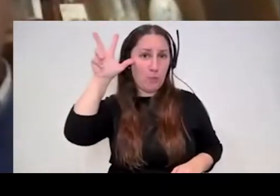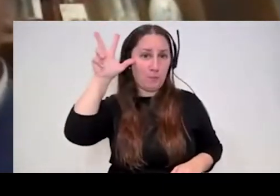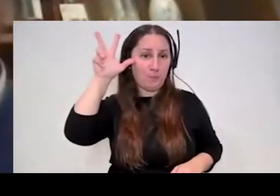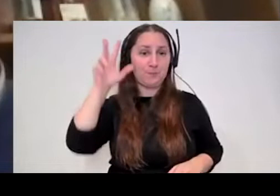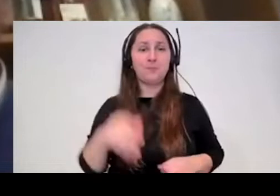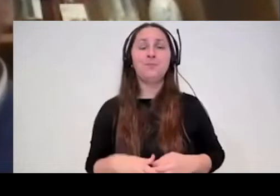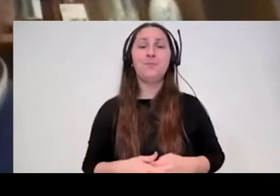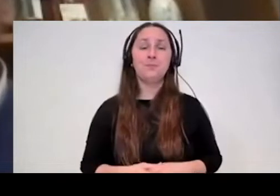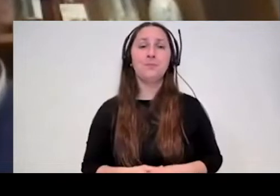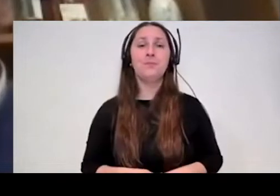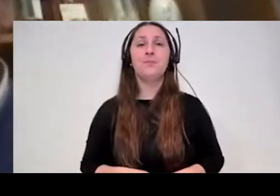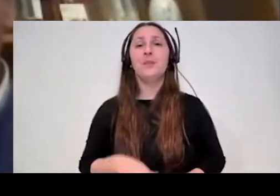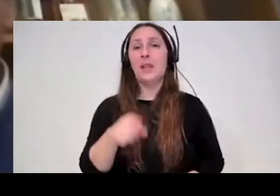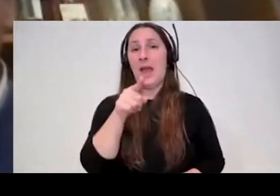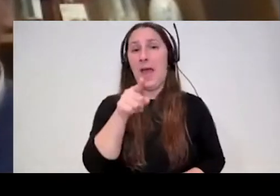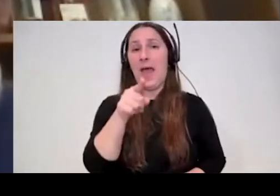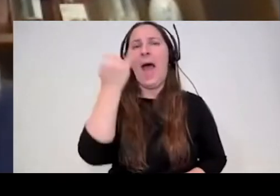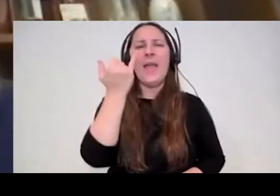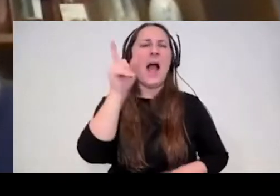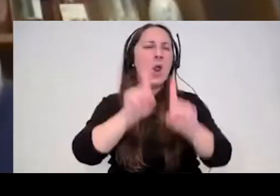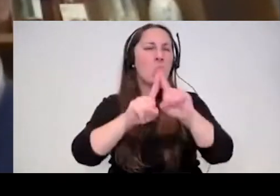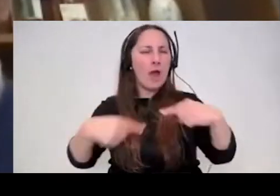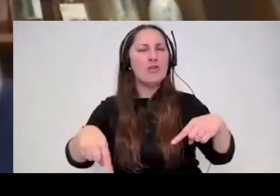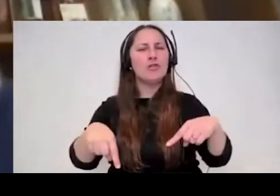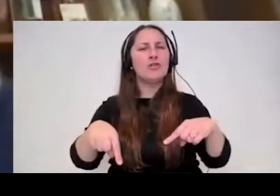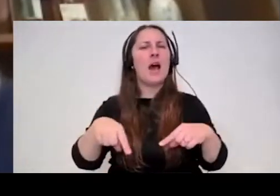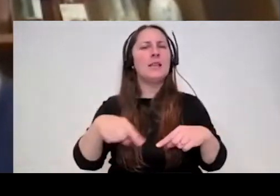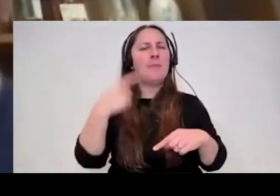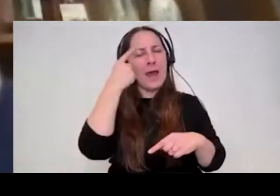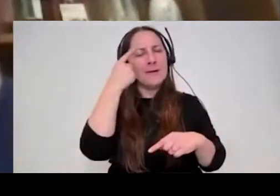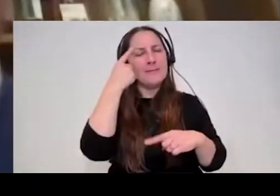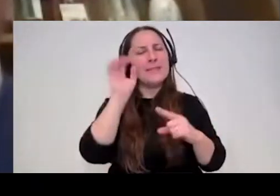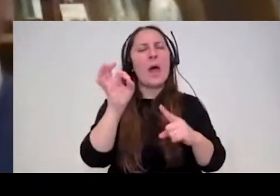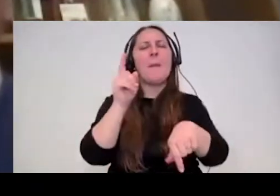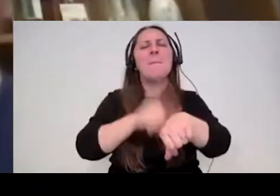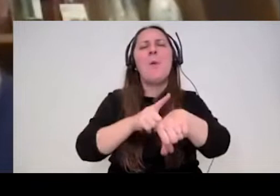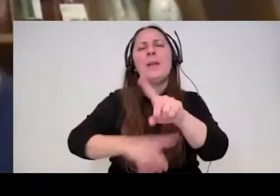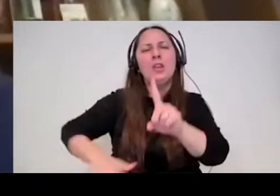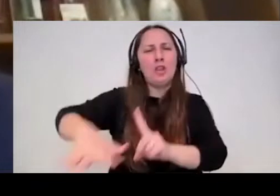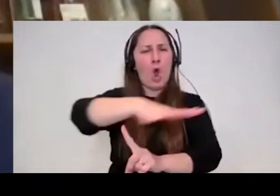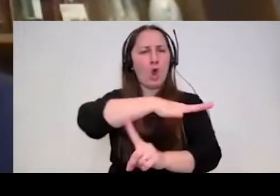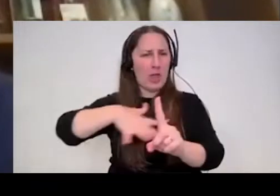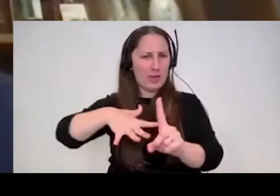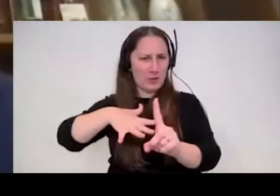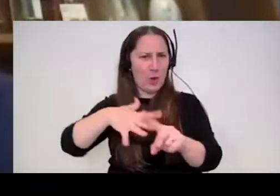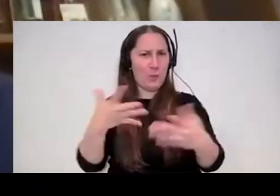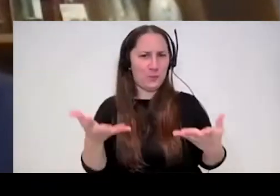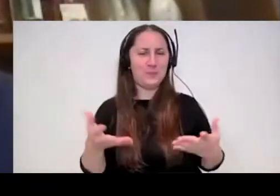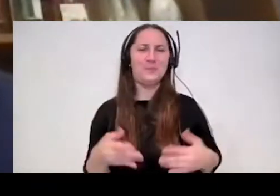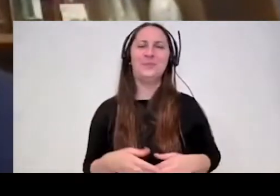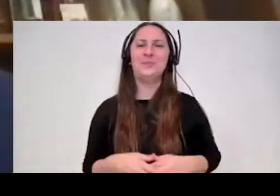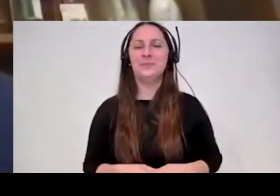Entonces, ahí tenemos algunos elementos también para ponernos en contexto con todo esto.